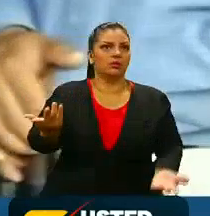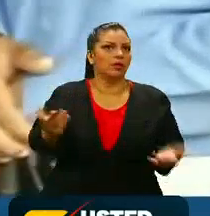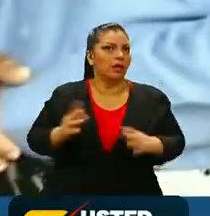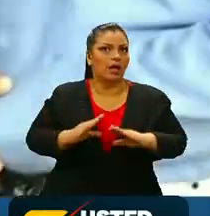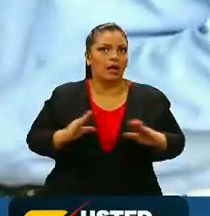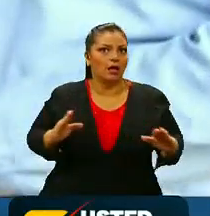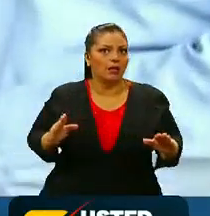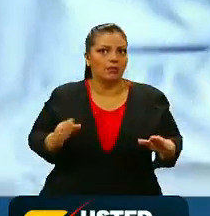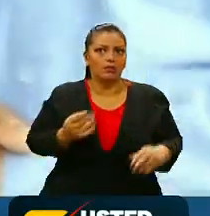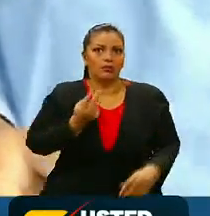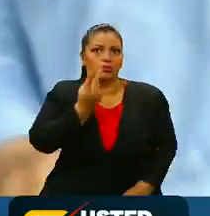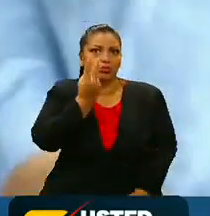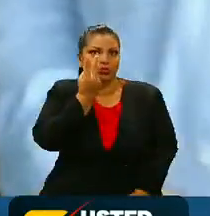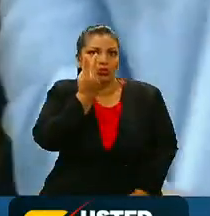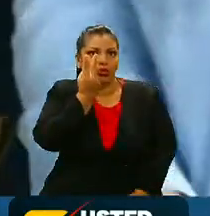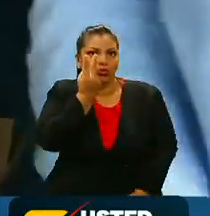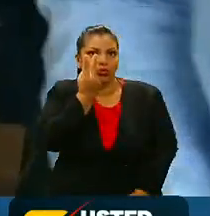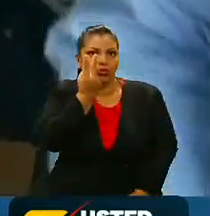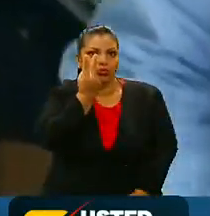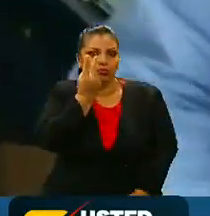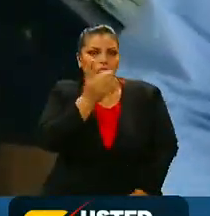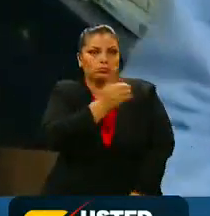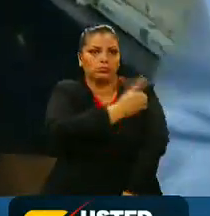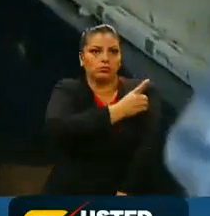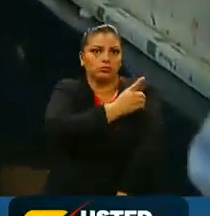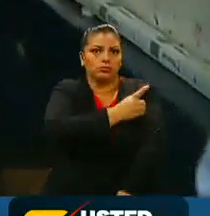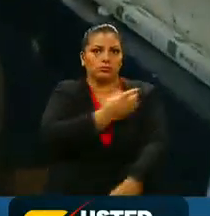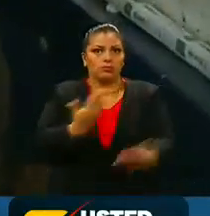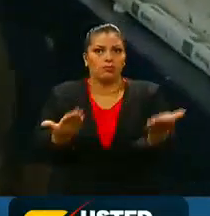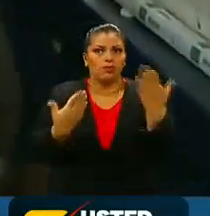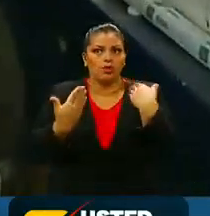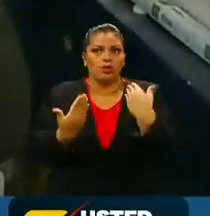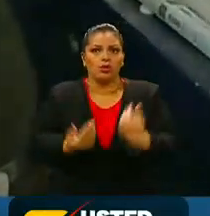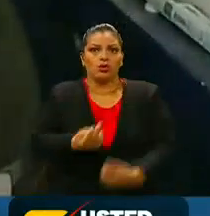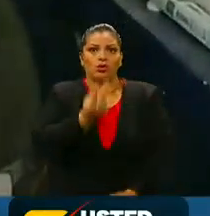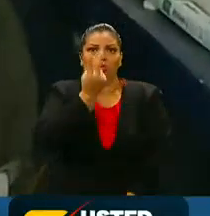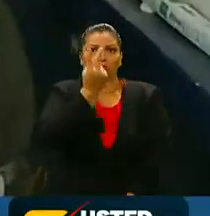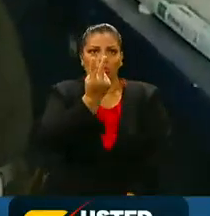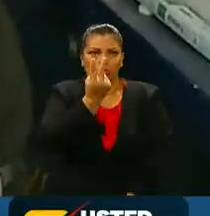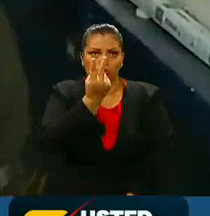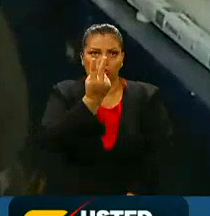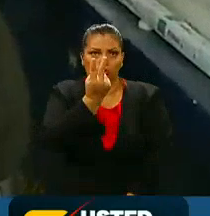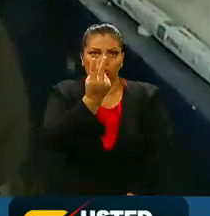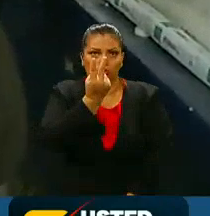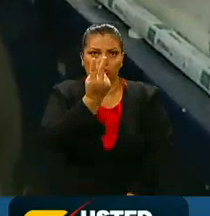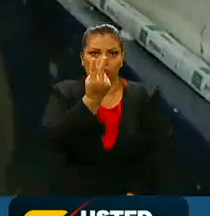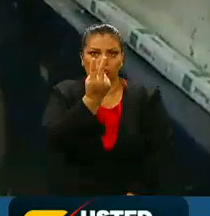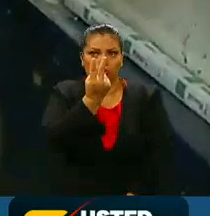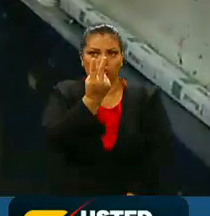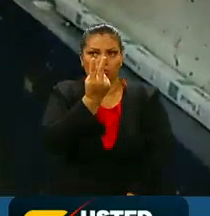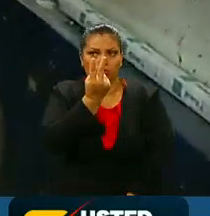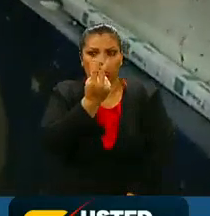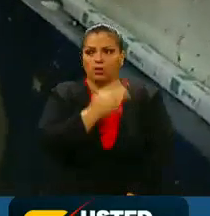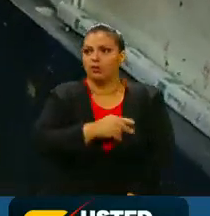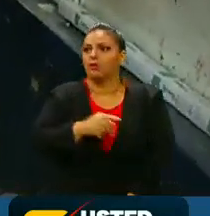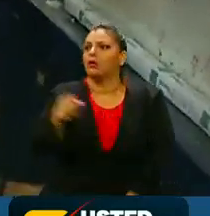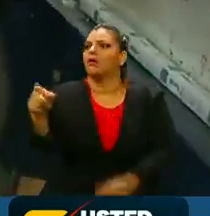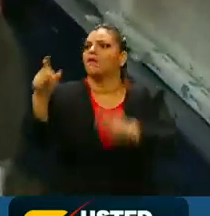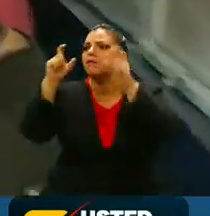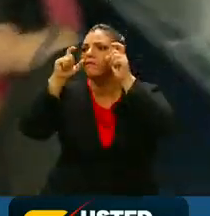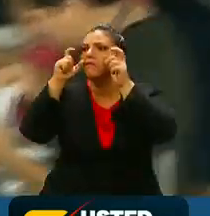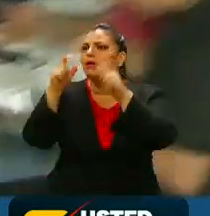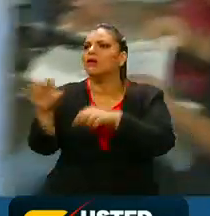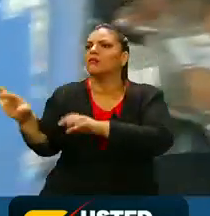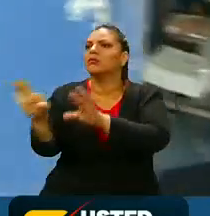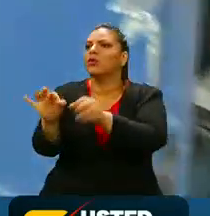son solamente 2 delegados políticos, nada más. No puede haber 2 de creo. Dos han firmado. ¿Cuál es el otro que te saca que ha